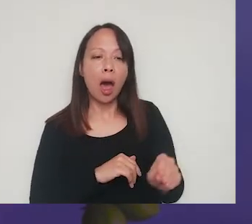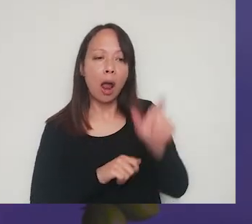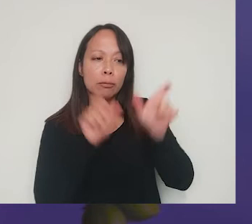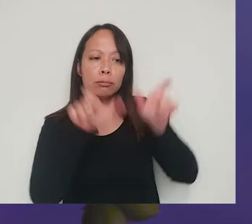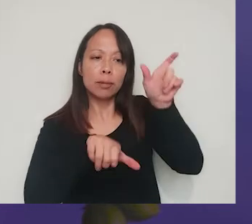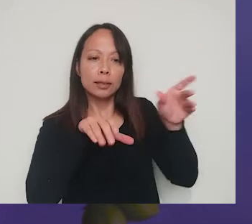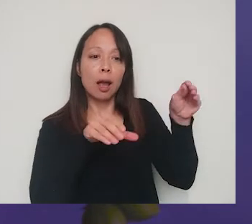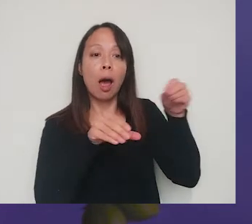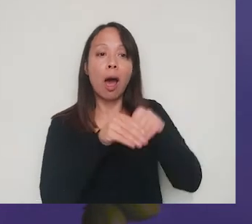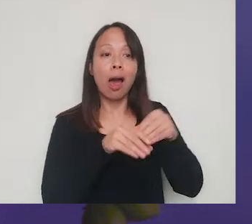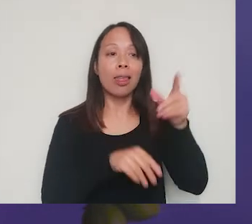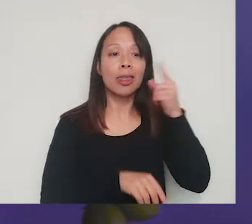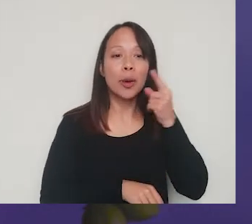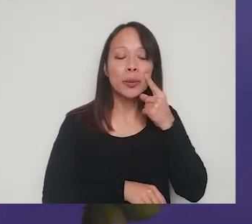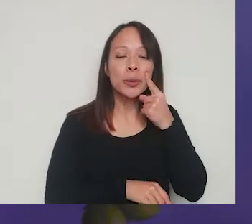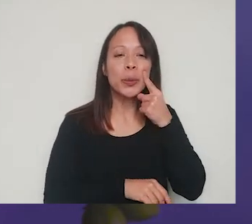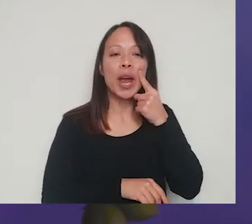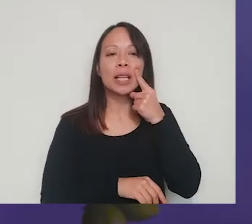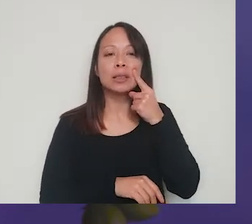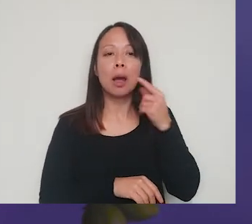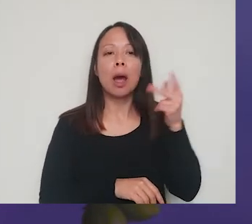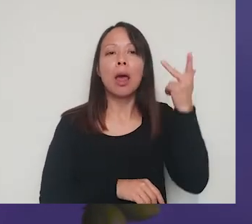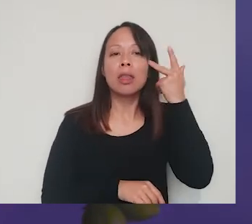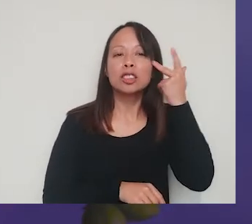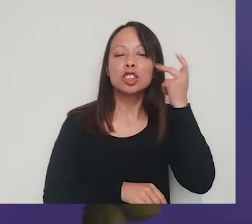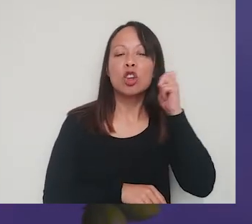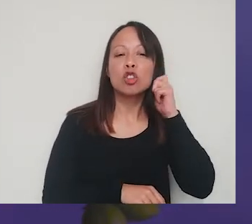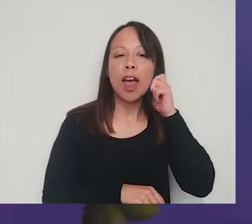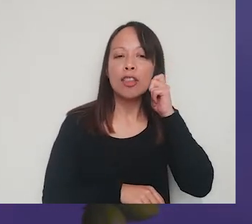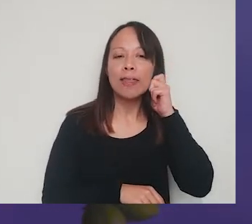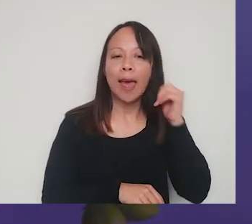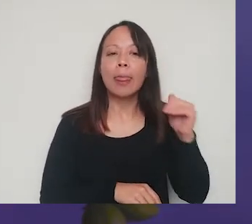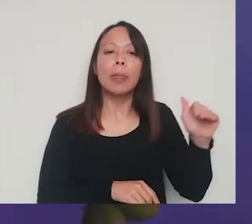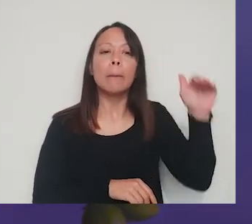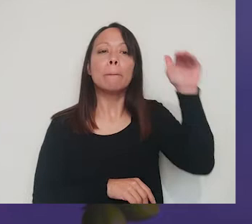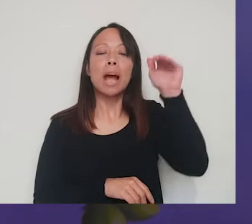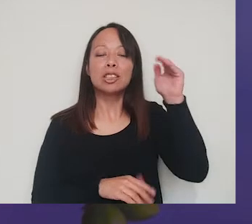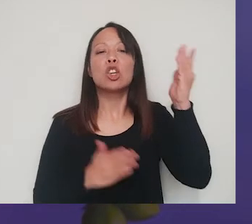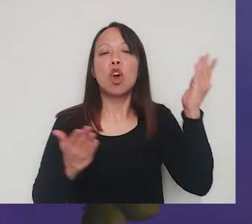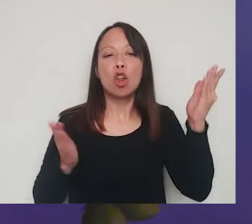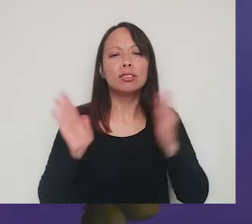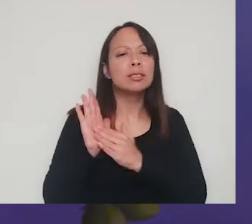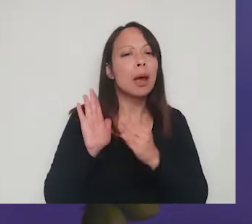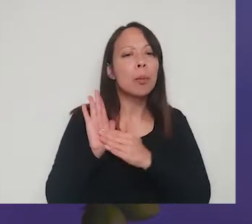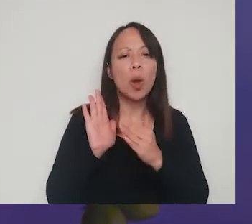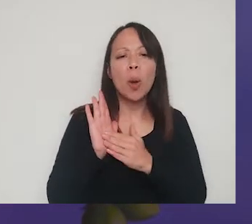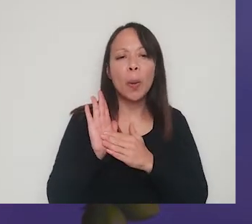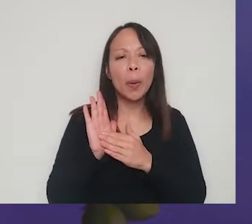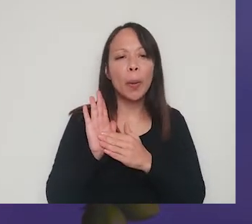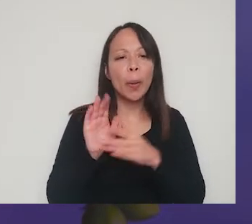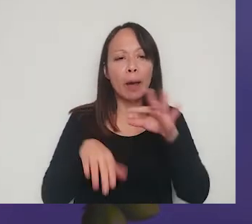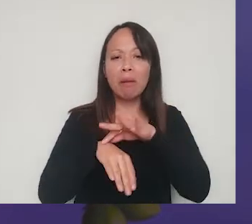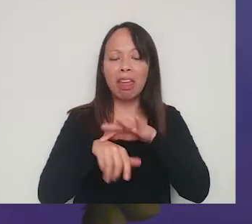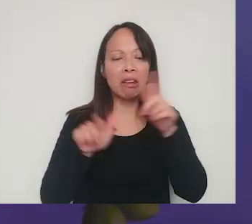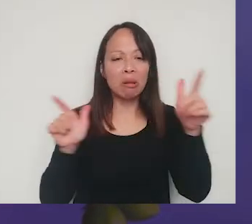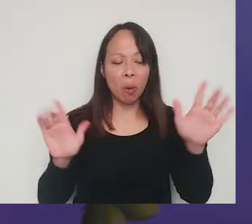todo argentino o residente que tenga residencia definitiva en el país y que sea mayor de 18 años, sin exigir ninguna certificación